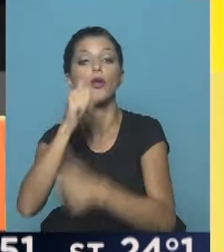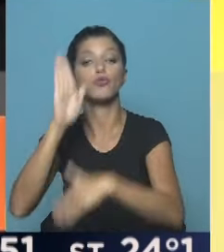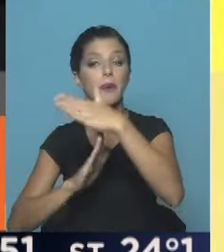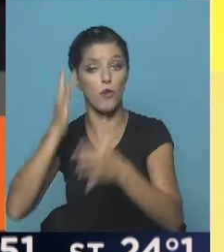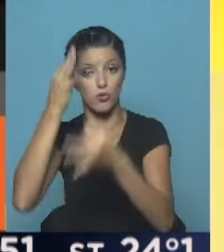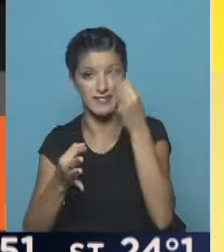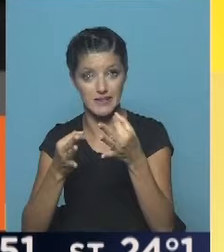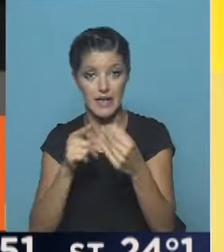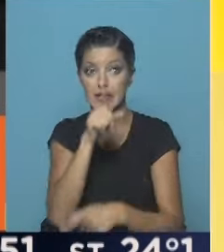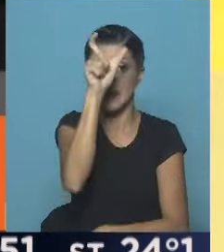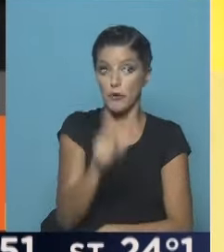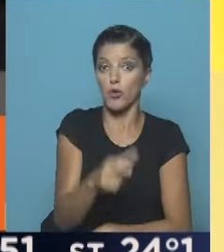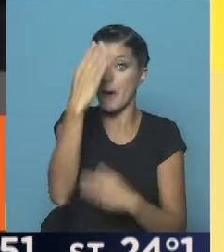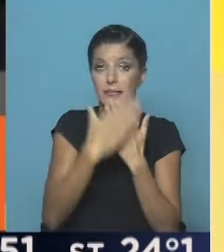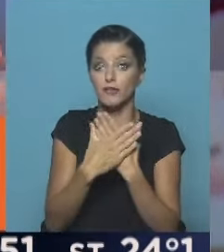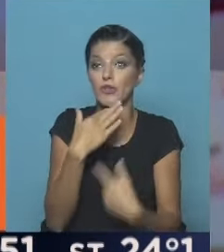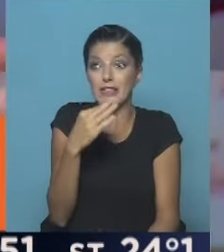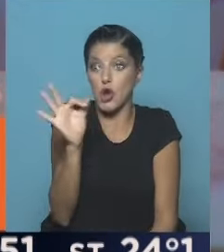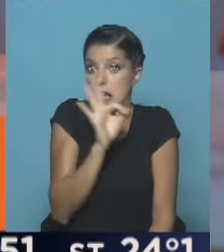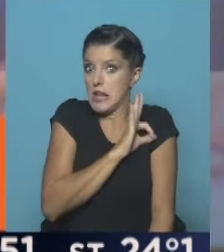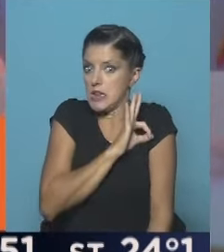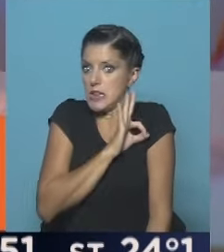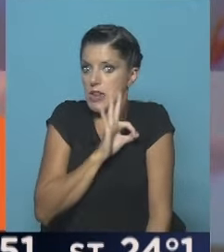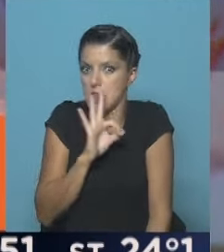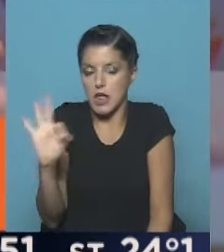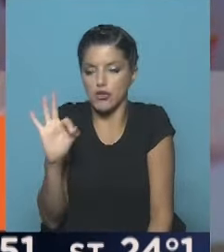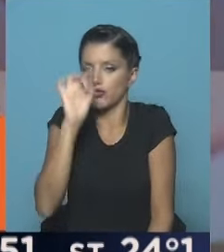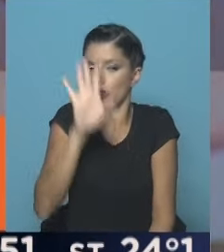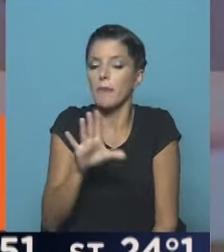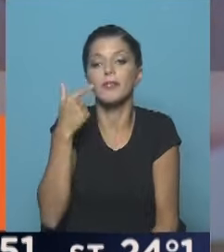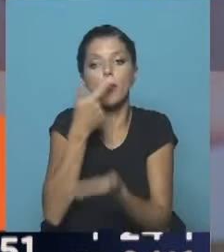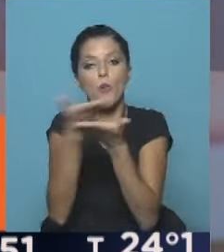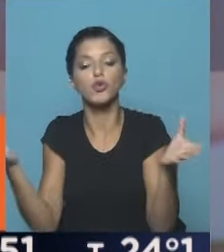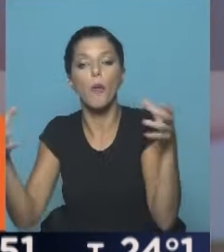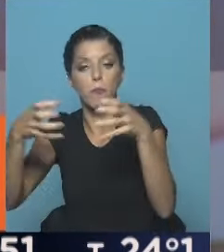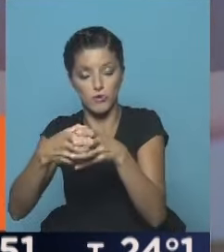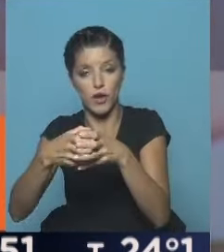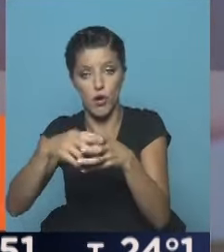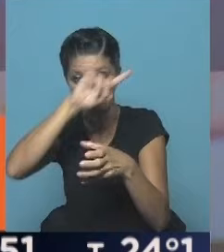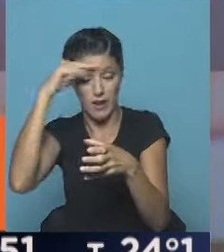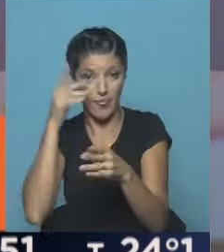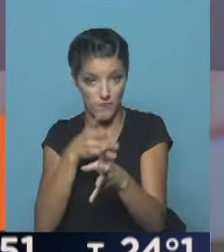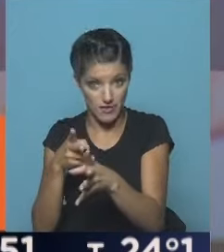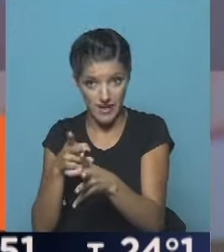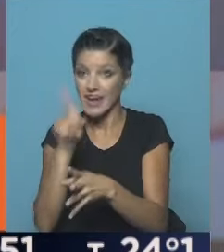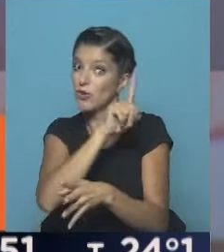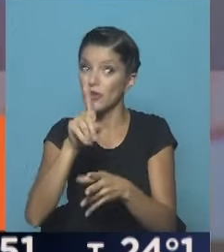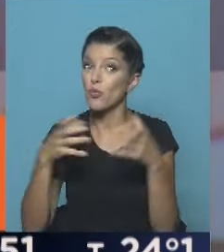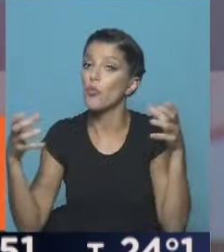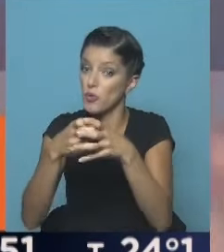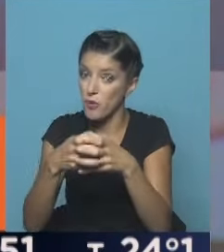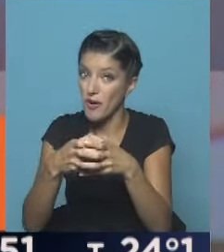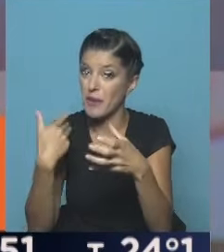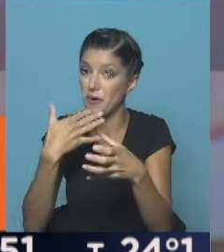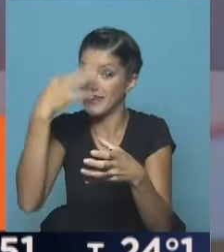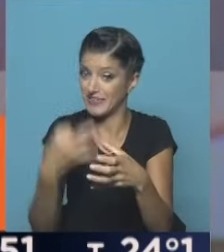Y no hemos escuchado nada fuera de lo que salió en el Consejo Nacional de Defensa, que por cierto no es un órgano que pueda decidir,